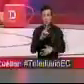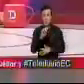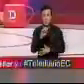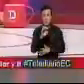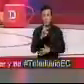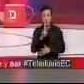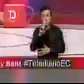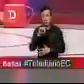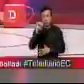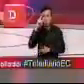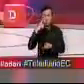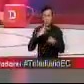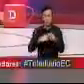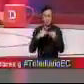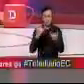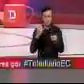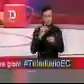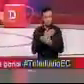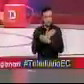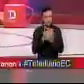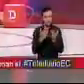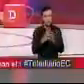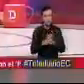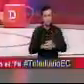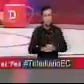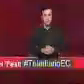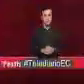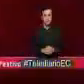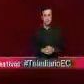norte de Quito. Jennifer Espinosa nos preparó un informe.